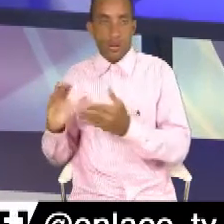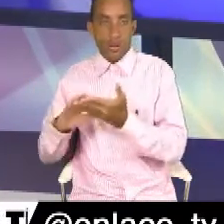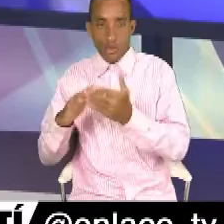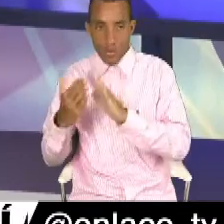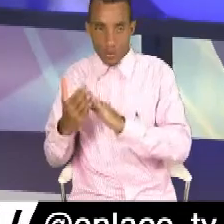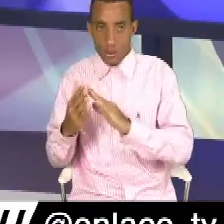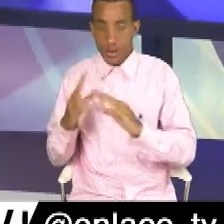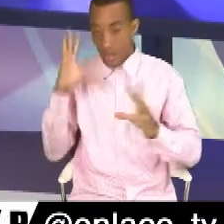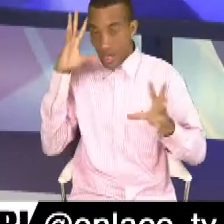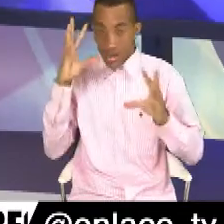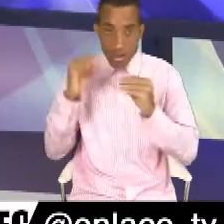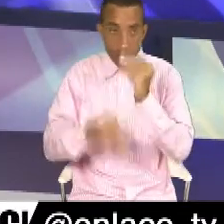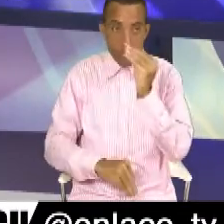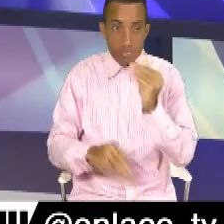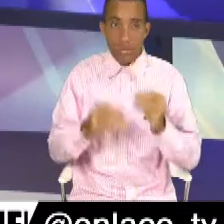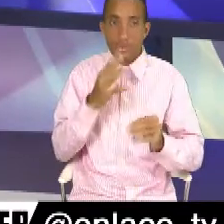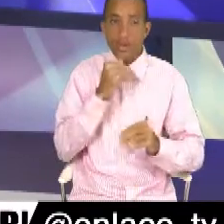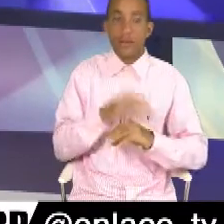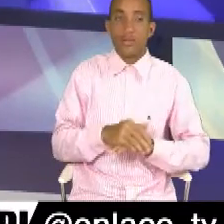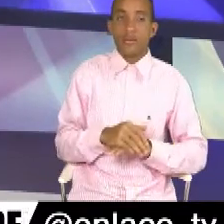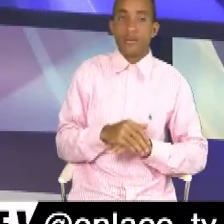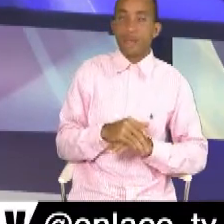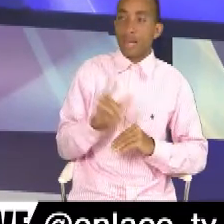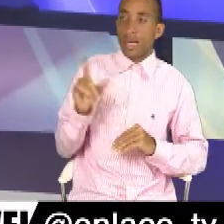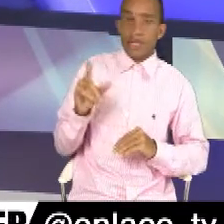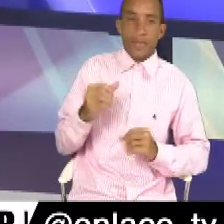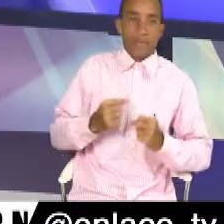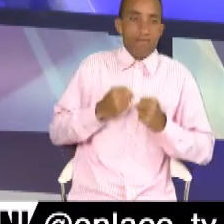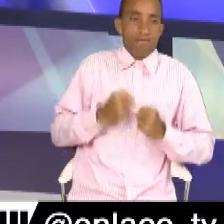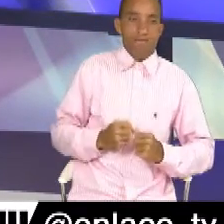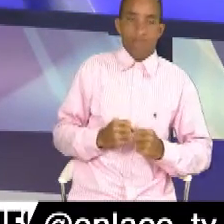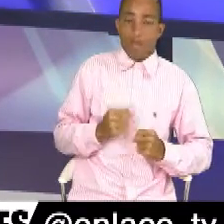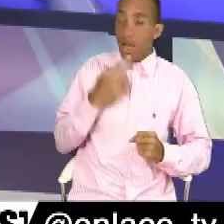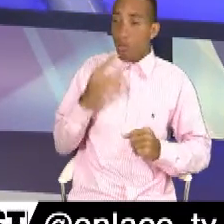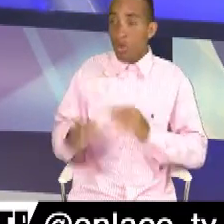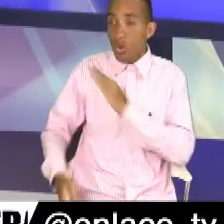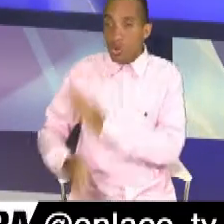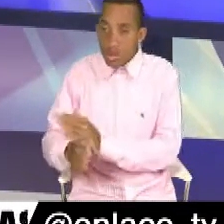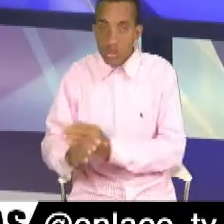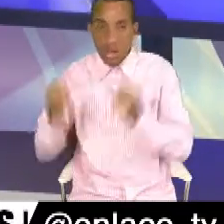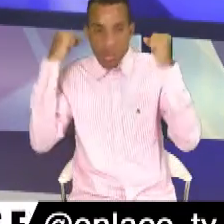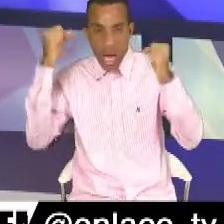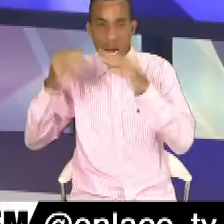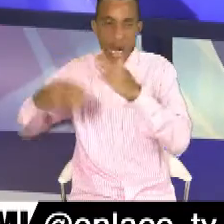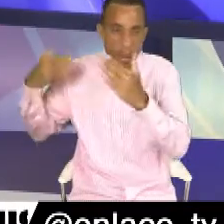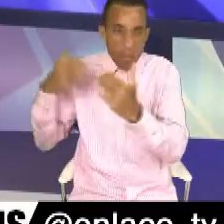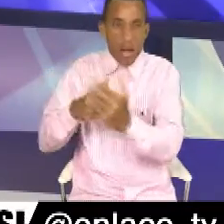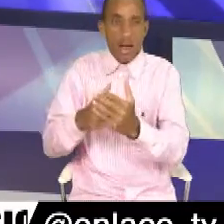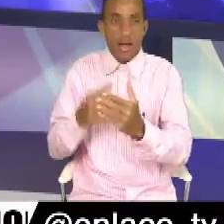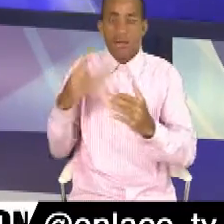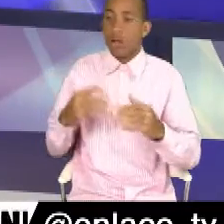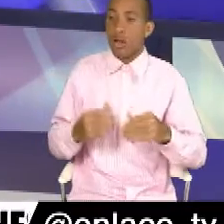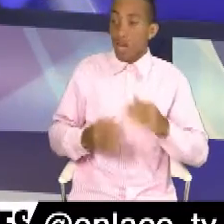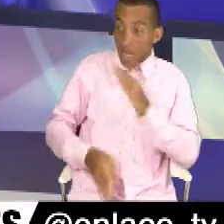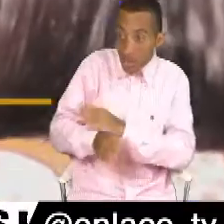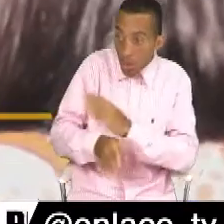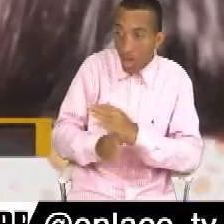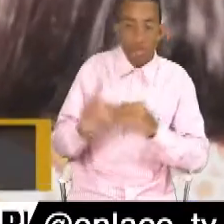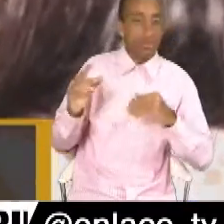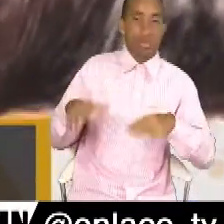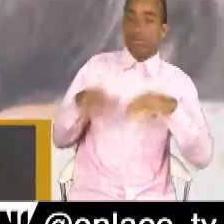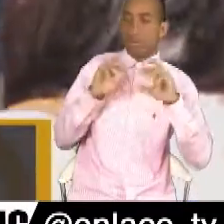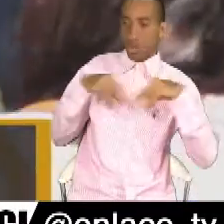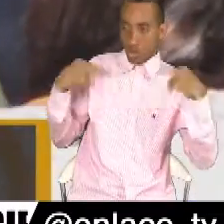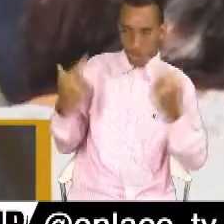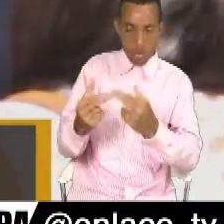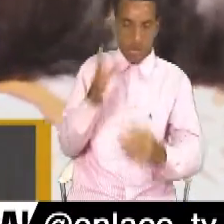La estatal petrolera se rehúsa a iniciar mesa de negociación si las vías de hecho continúan por parte de habitantes de la zona. Desde